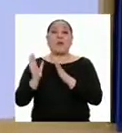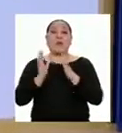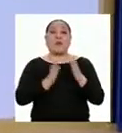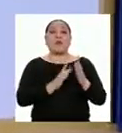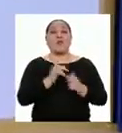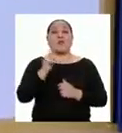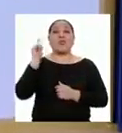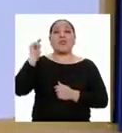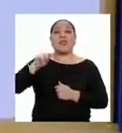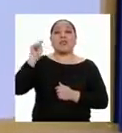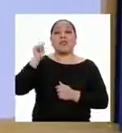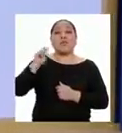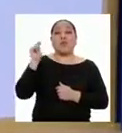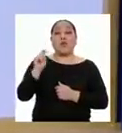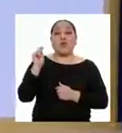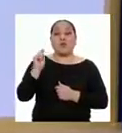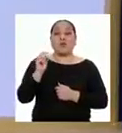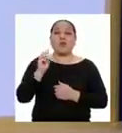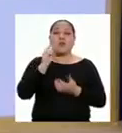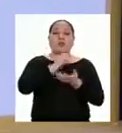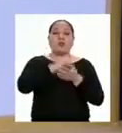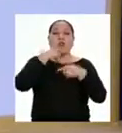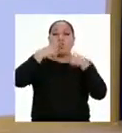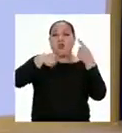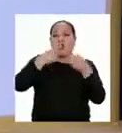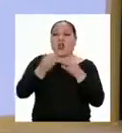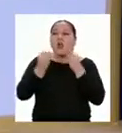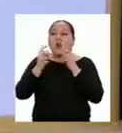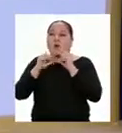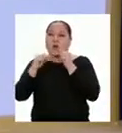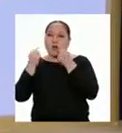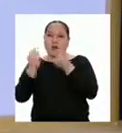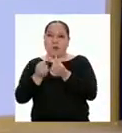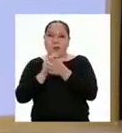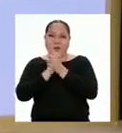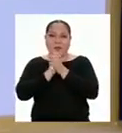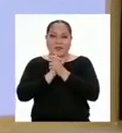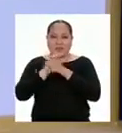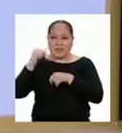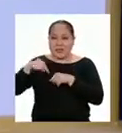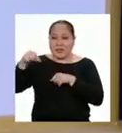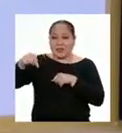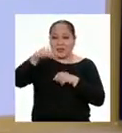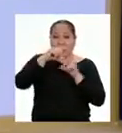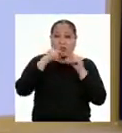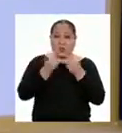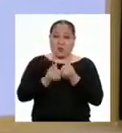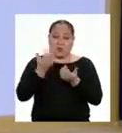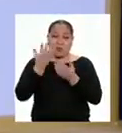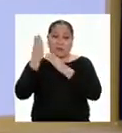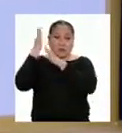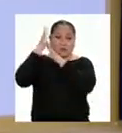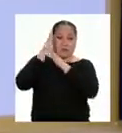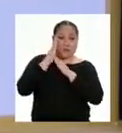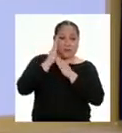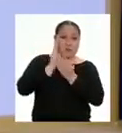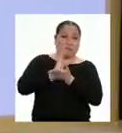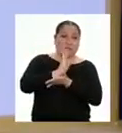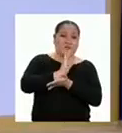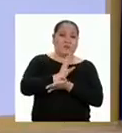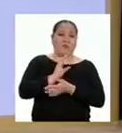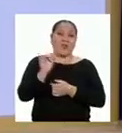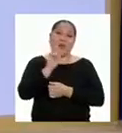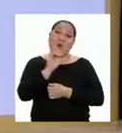un testimonio donde podamos narrar cómo es nuestro grupo de amigos y si dentro de estos grupos hemos sufrido una situación de rechazo, como la que